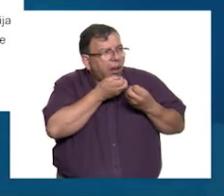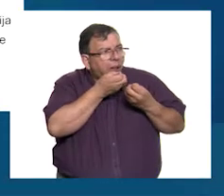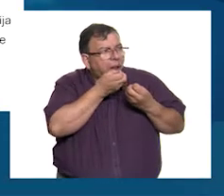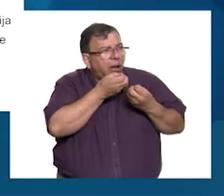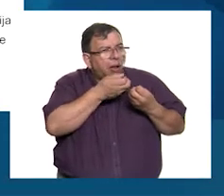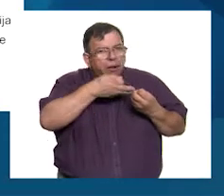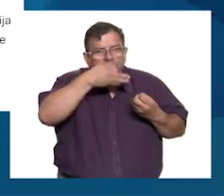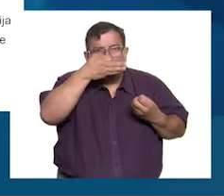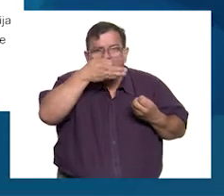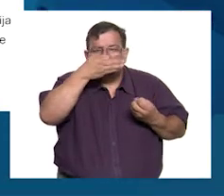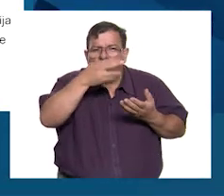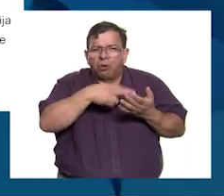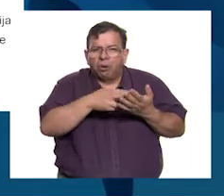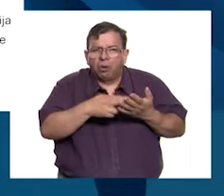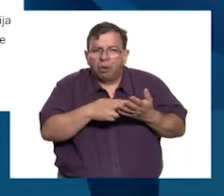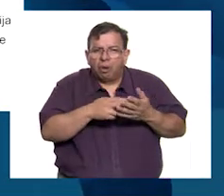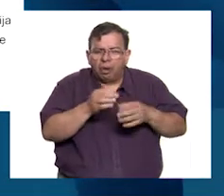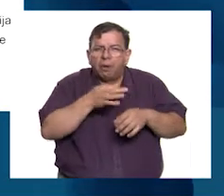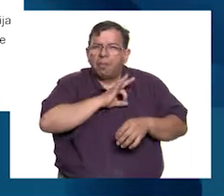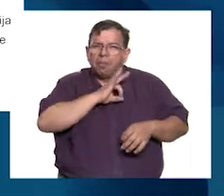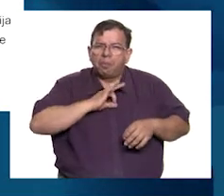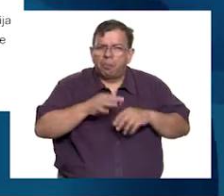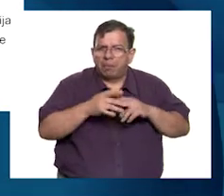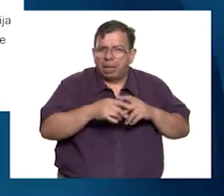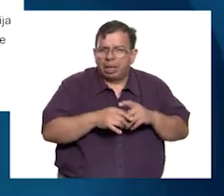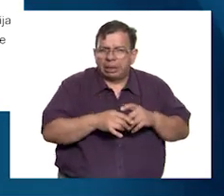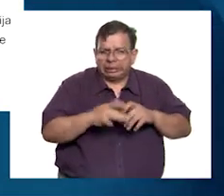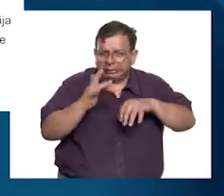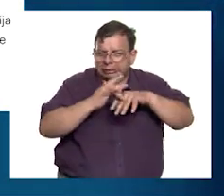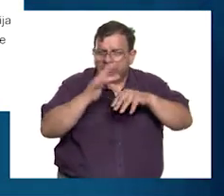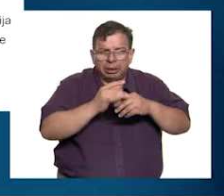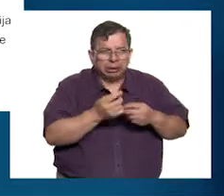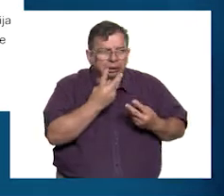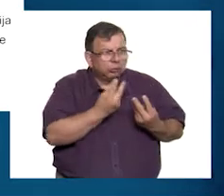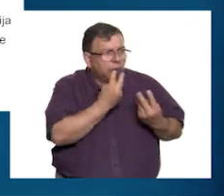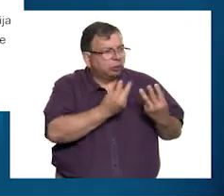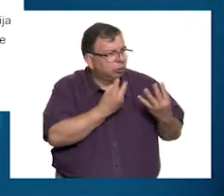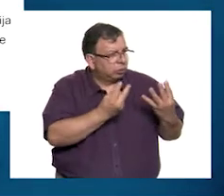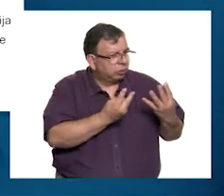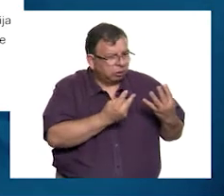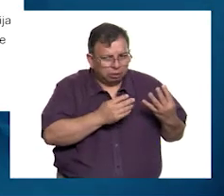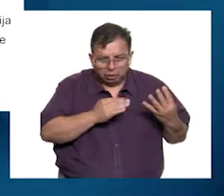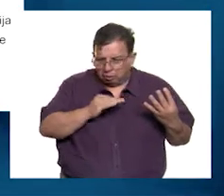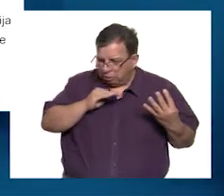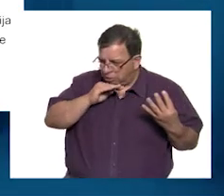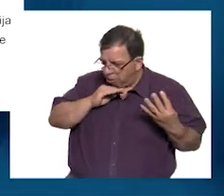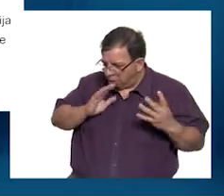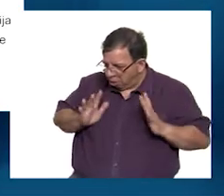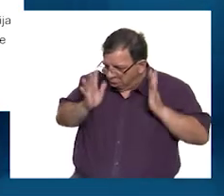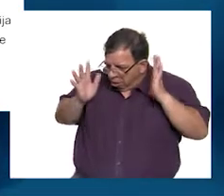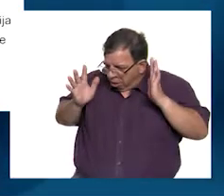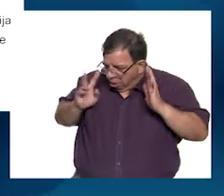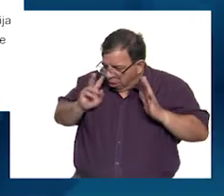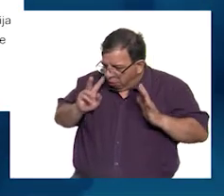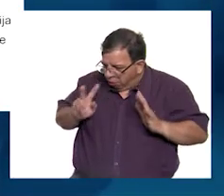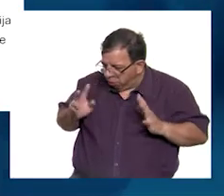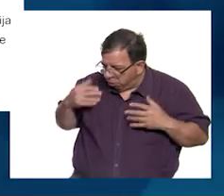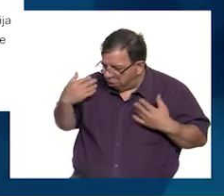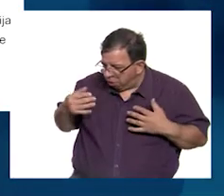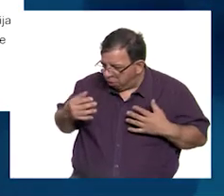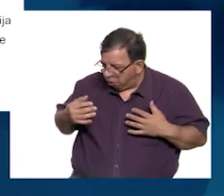2 rosas, 2 perlas y 2 gruesos diamantes. «¿Qué veo?», dijo la madre, muy